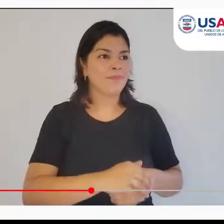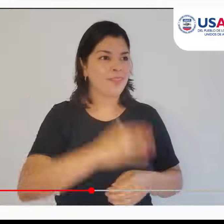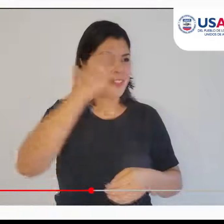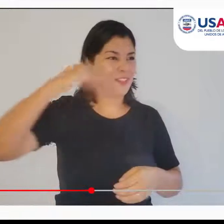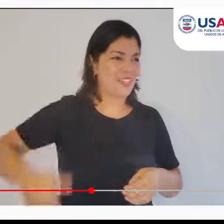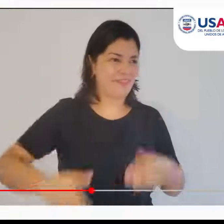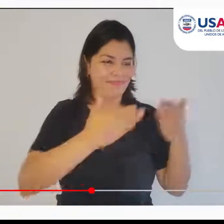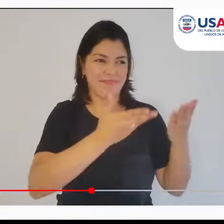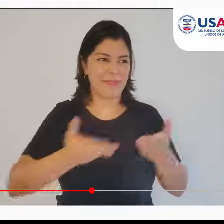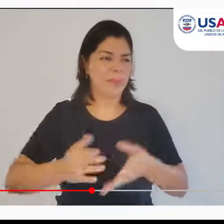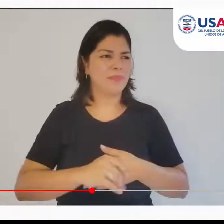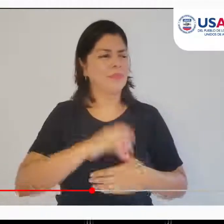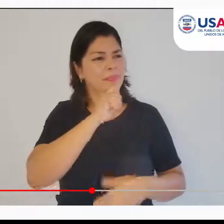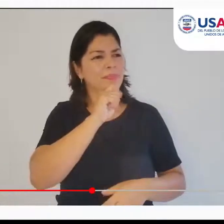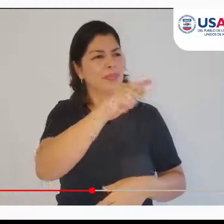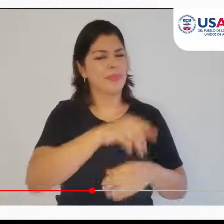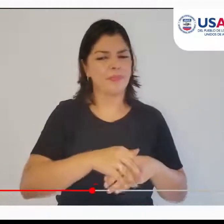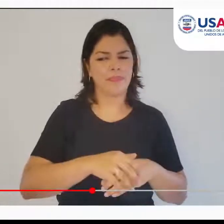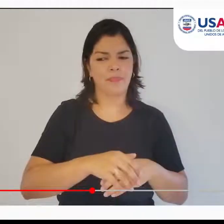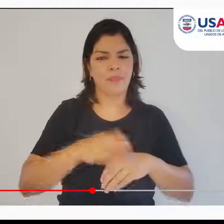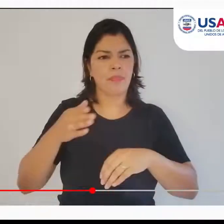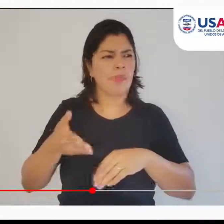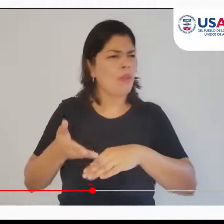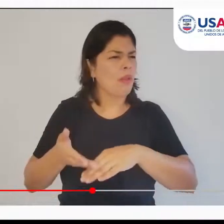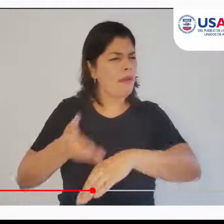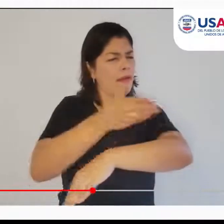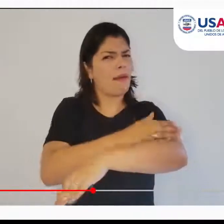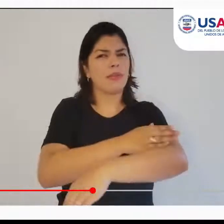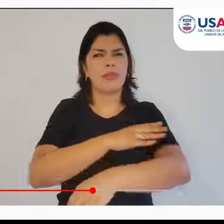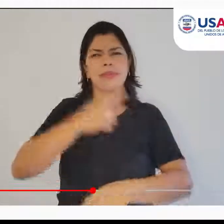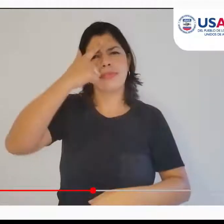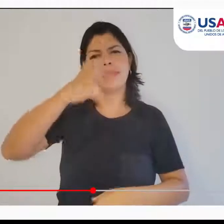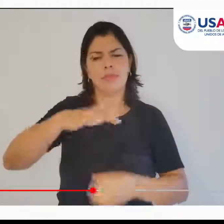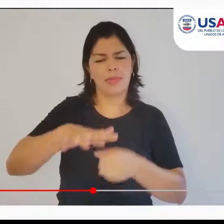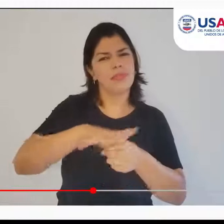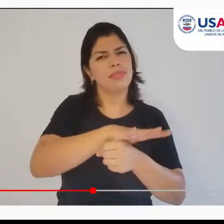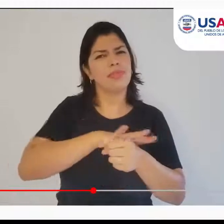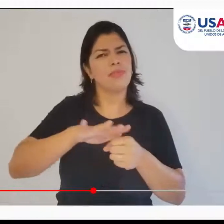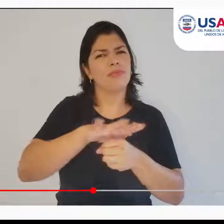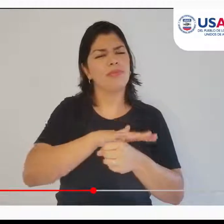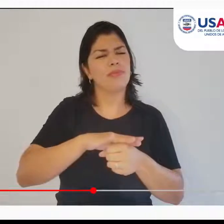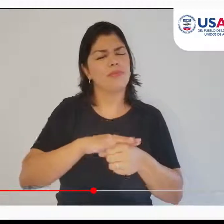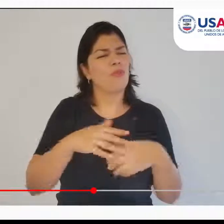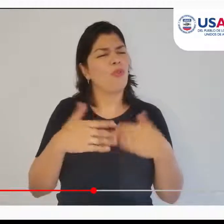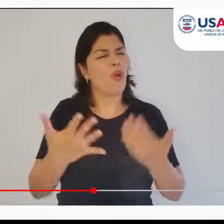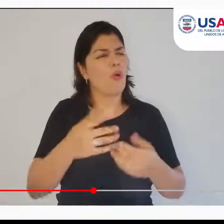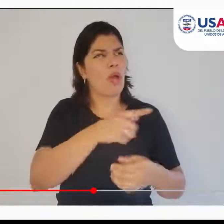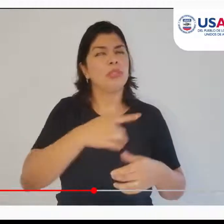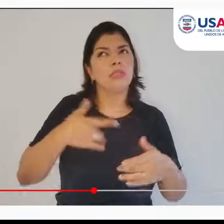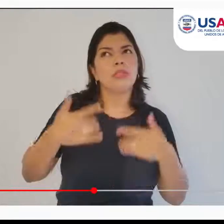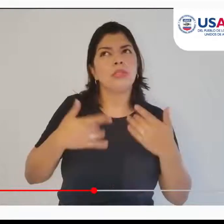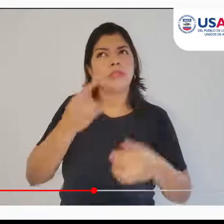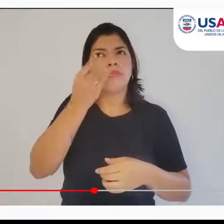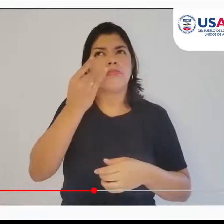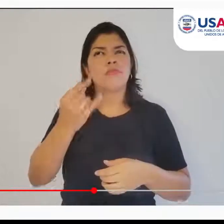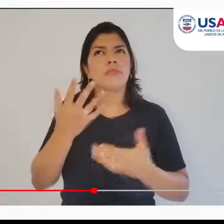bienvenida. Y te pregunto de entrada, ¿qué antecedentes los motivó para incluir la capacidad jurídica dentro del plan de desarrollo?